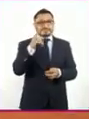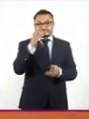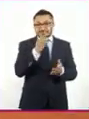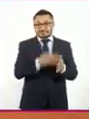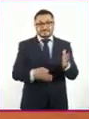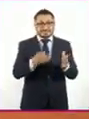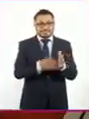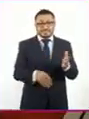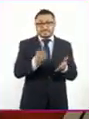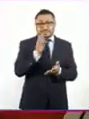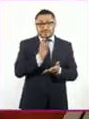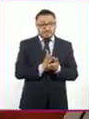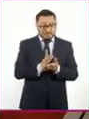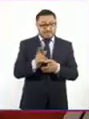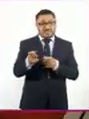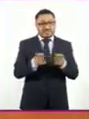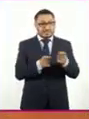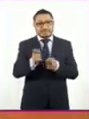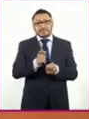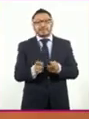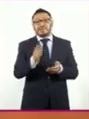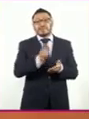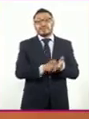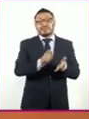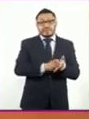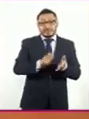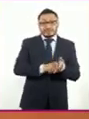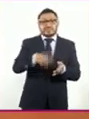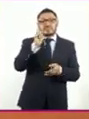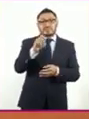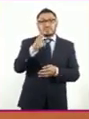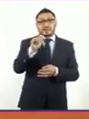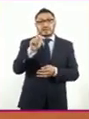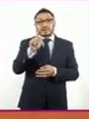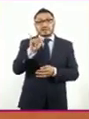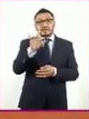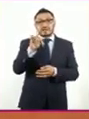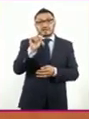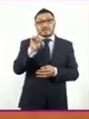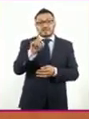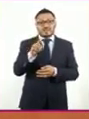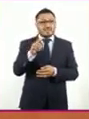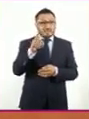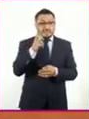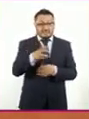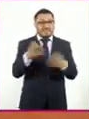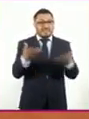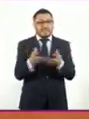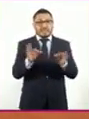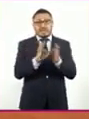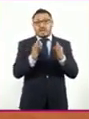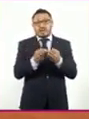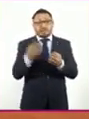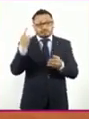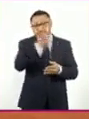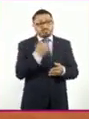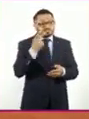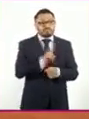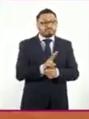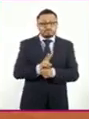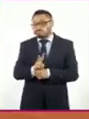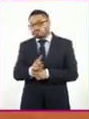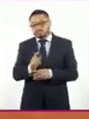faltaría incluir en el control lo que se refiere a la calidad. Para eso, se podría generar un formato de verificación